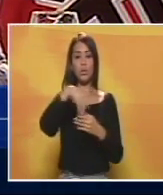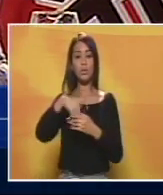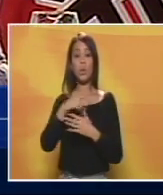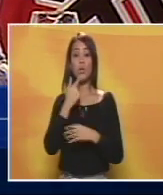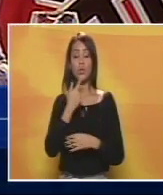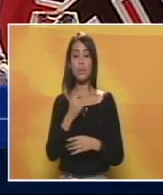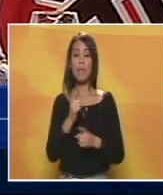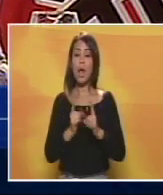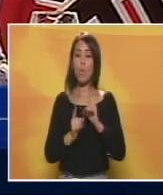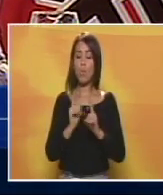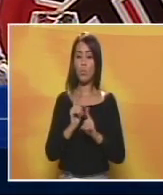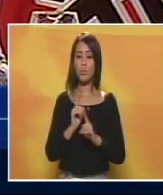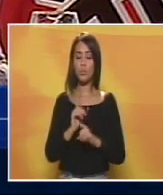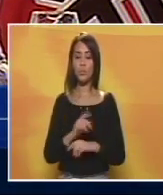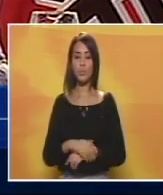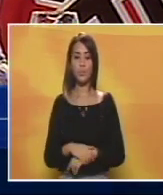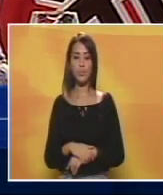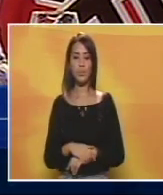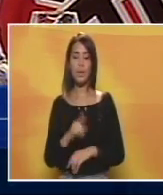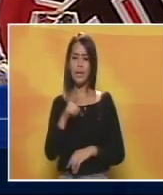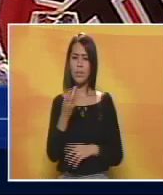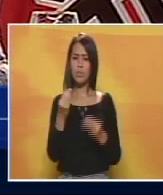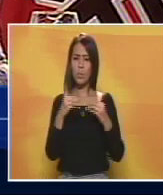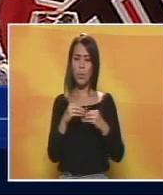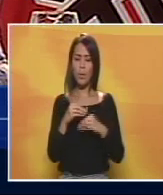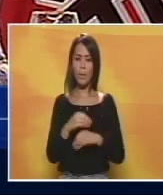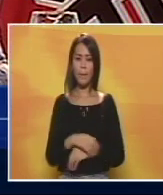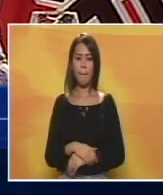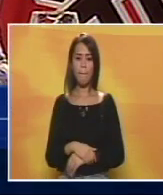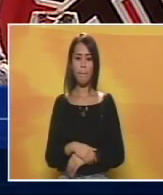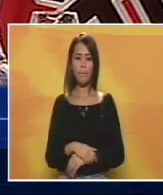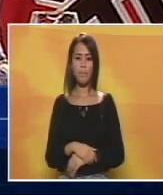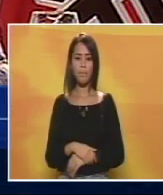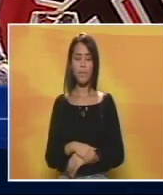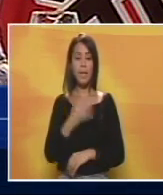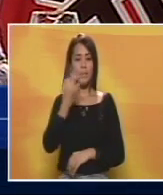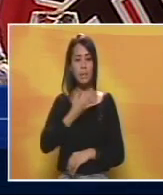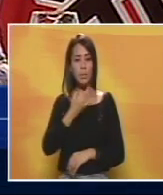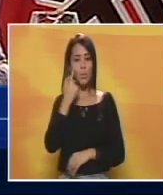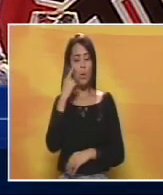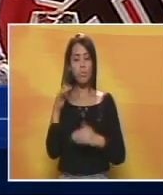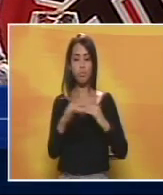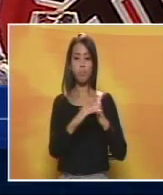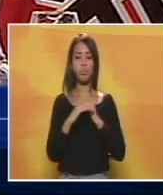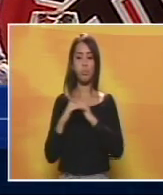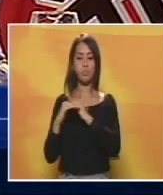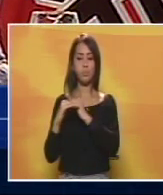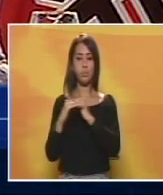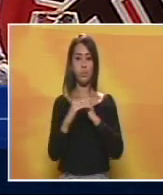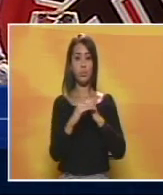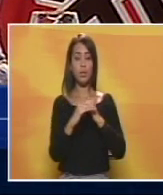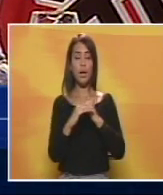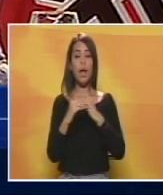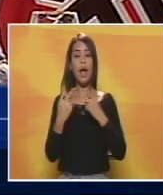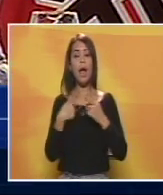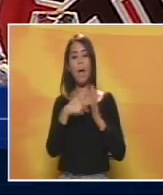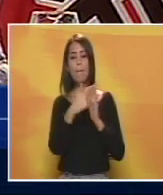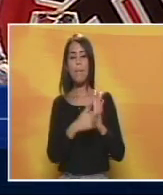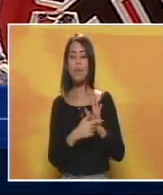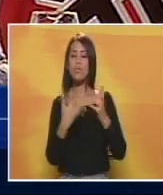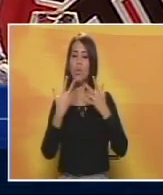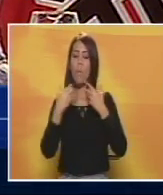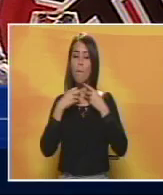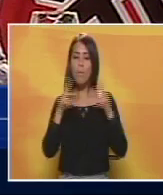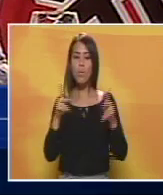dicen en estos acuerdos que se asegurará y favorecerá la equidad en el acceso a los medios públicos y privados.